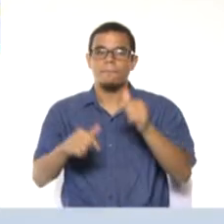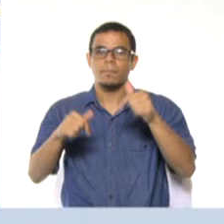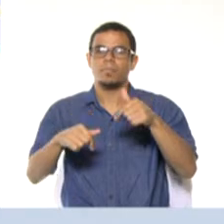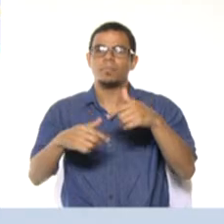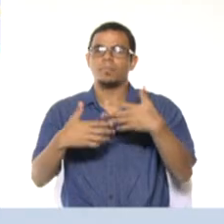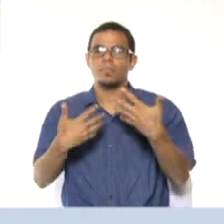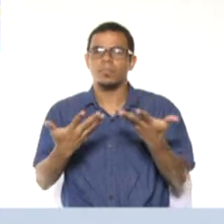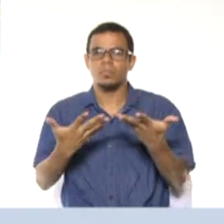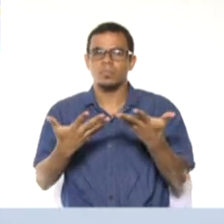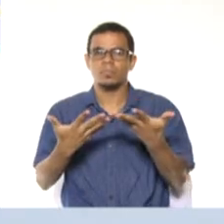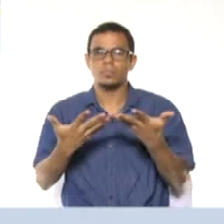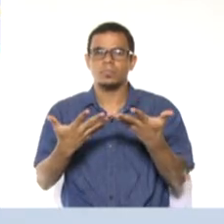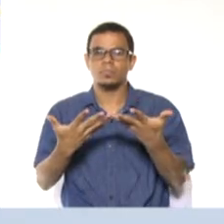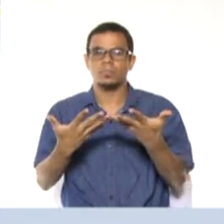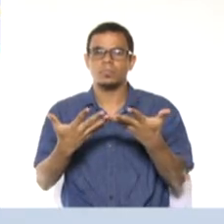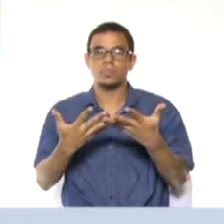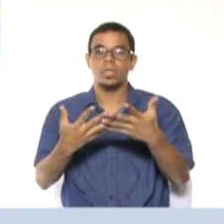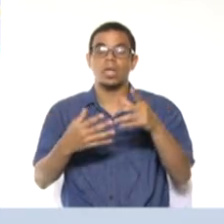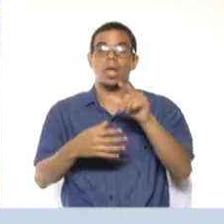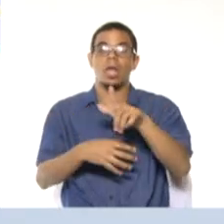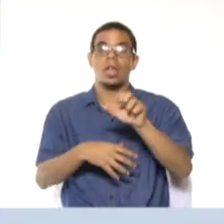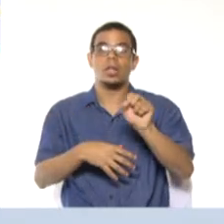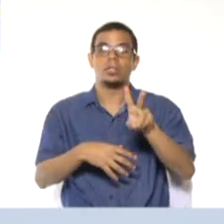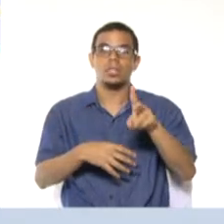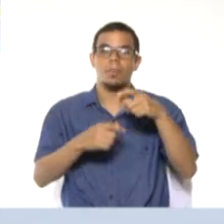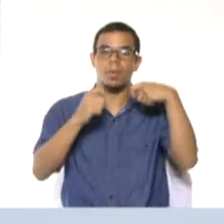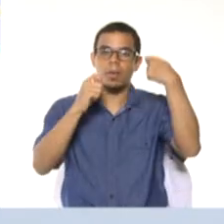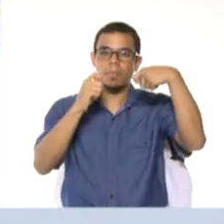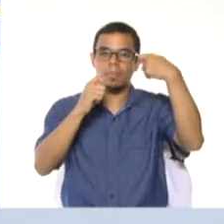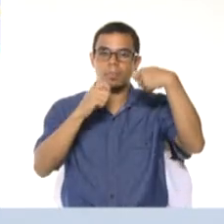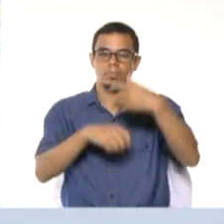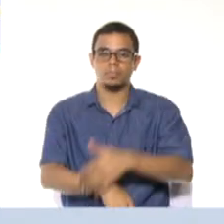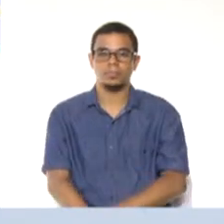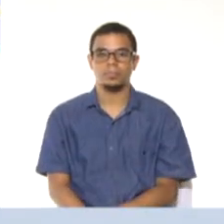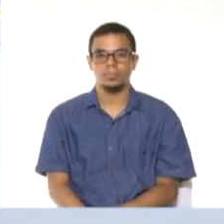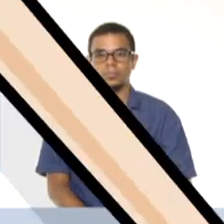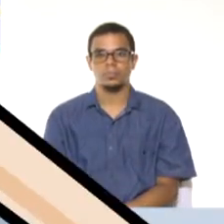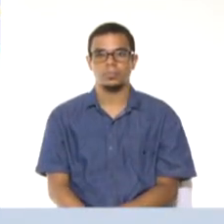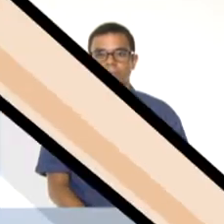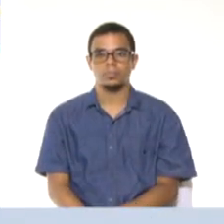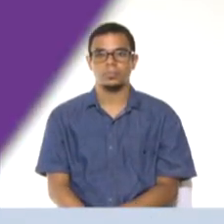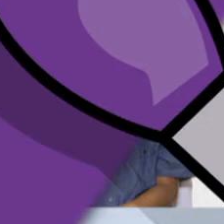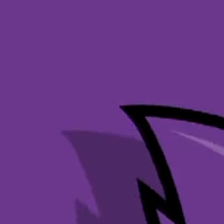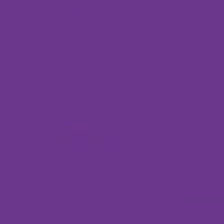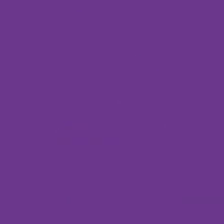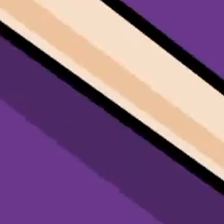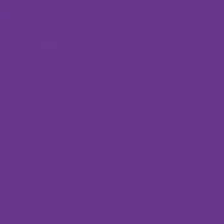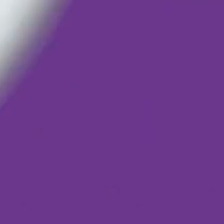avanzar, vamos a ver entonces nuestro acostumbrado video de lengua de señas venezolana.